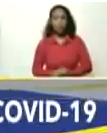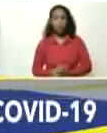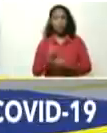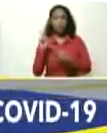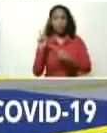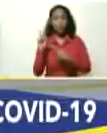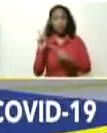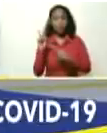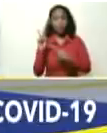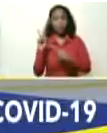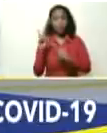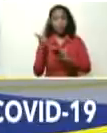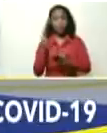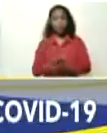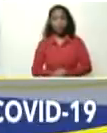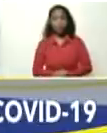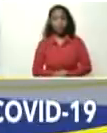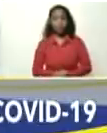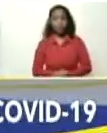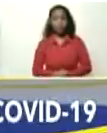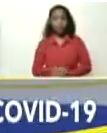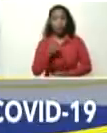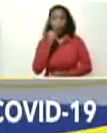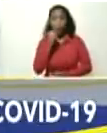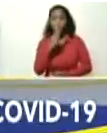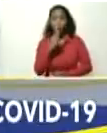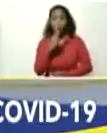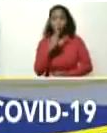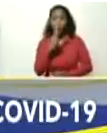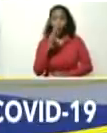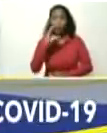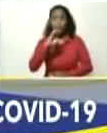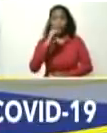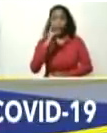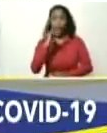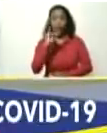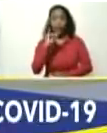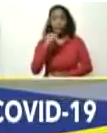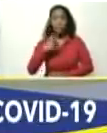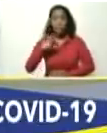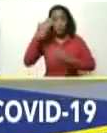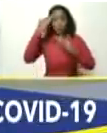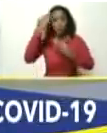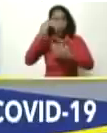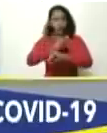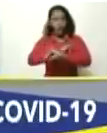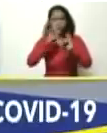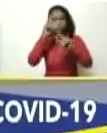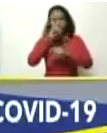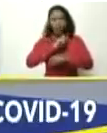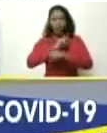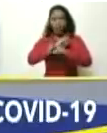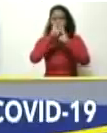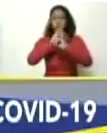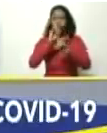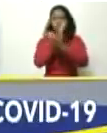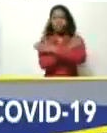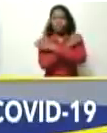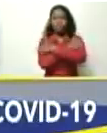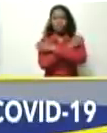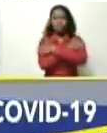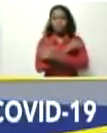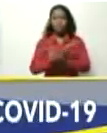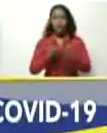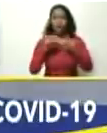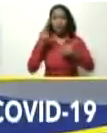precisamente, bueno, las ASIC, mi salud de fin de año, de felicidades a